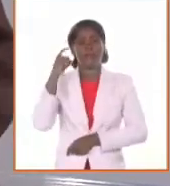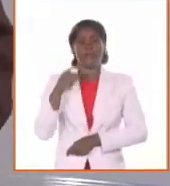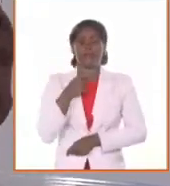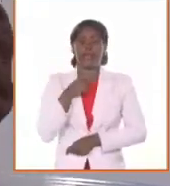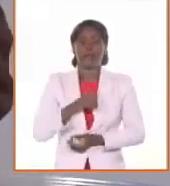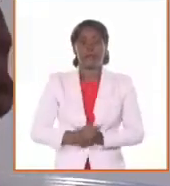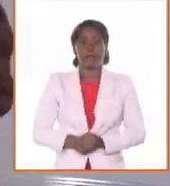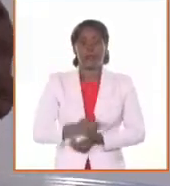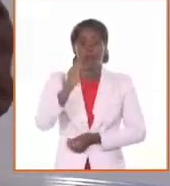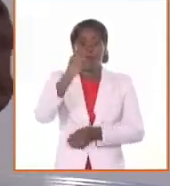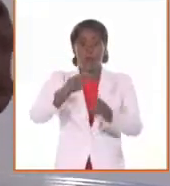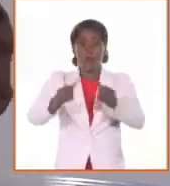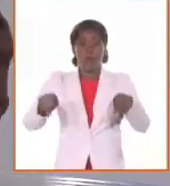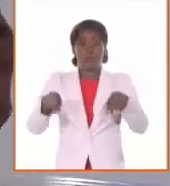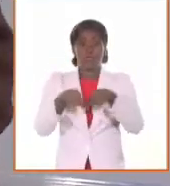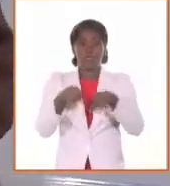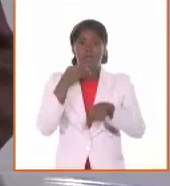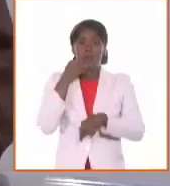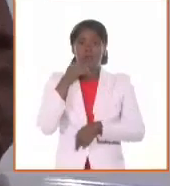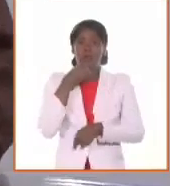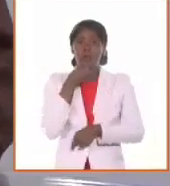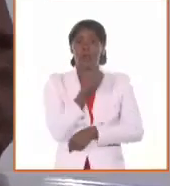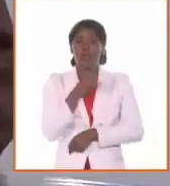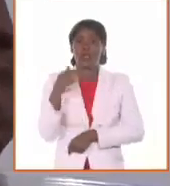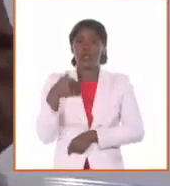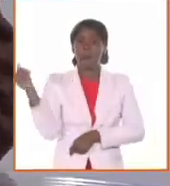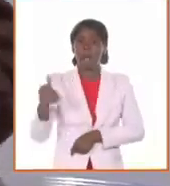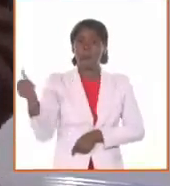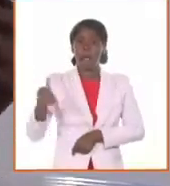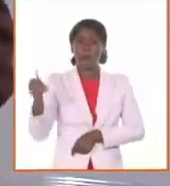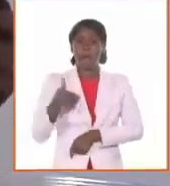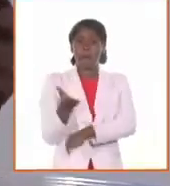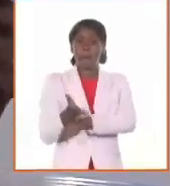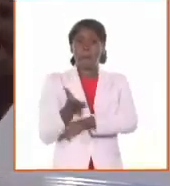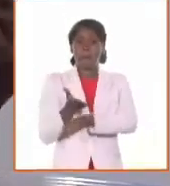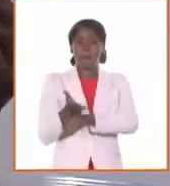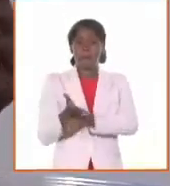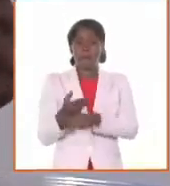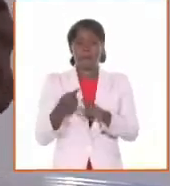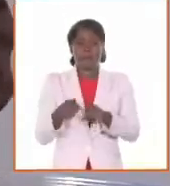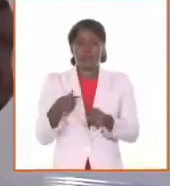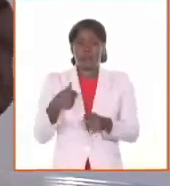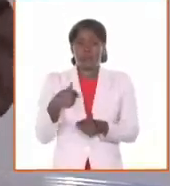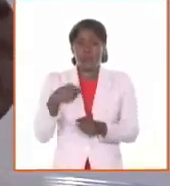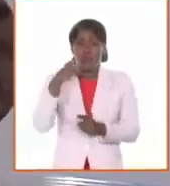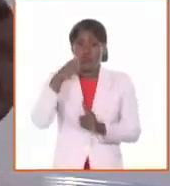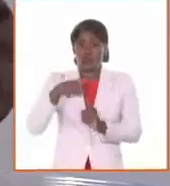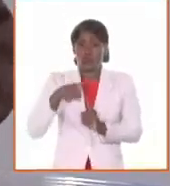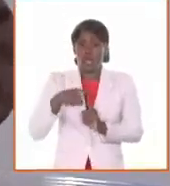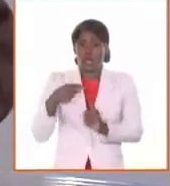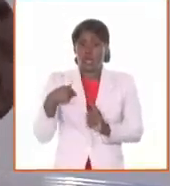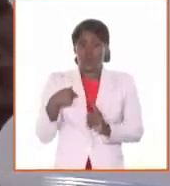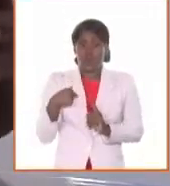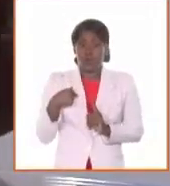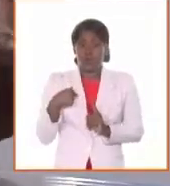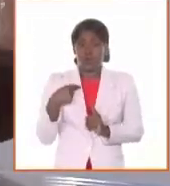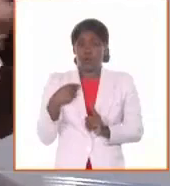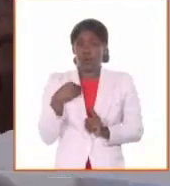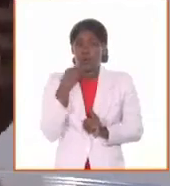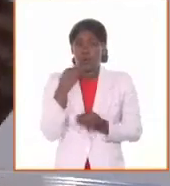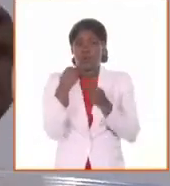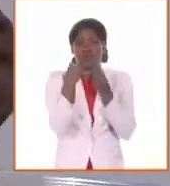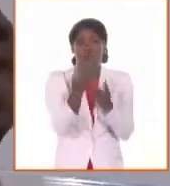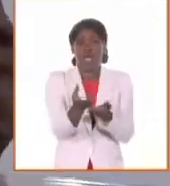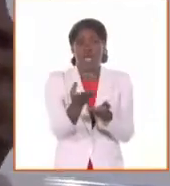registro público cualquiera puede ir y solicitar una certificación y yo por ejemplo no estoy no no puedo